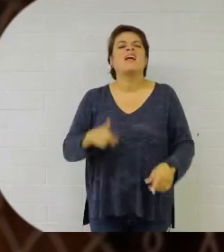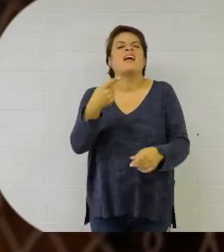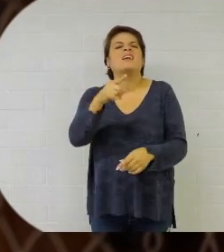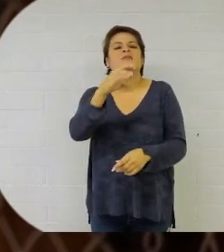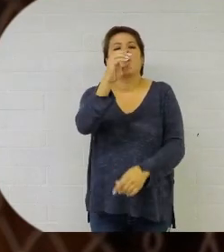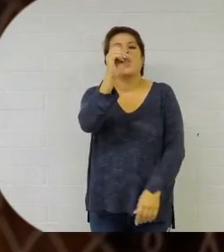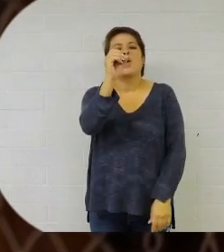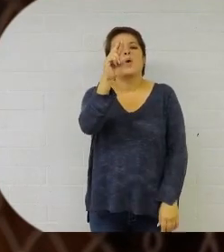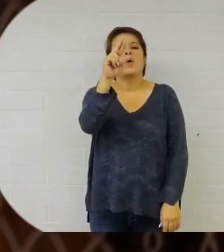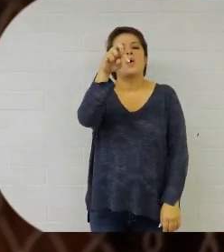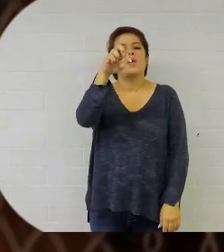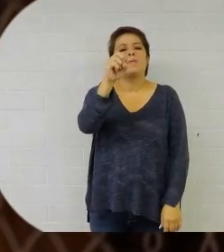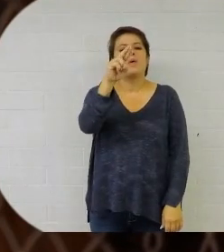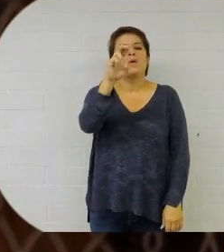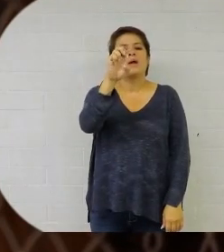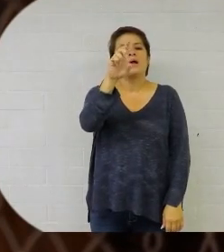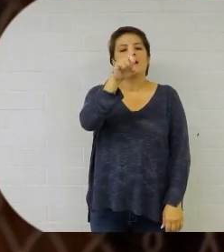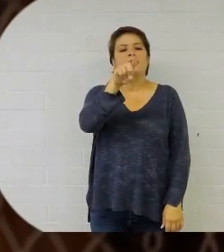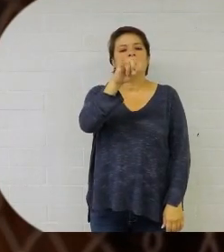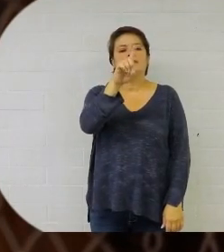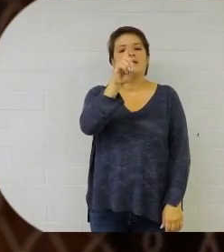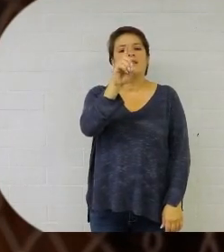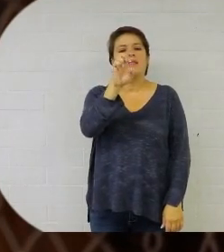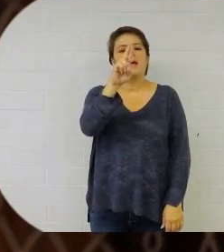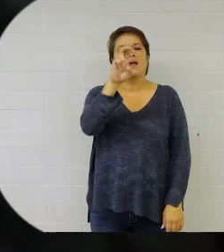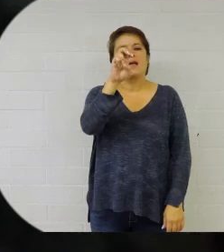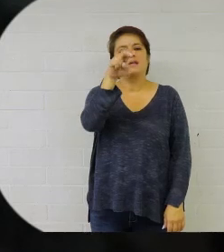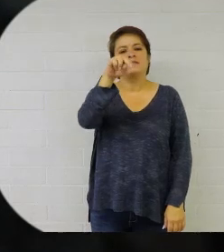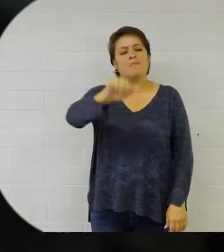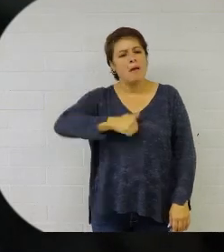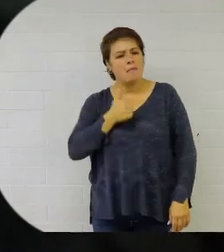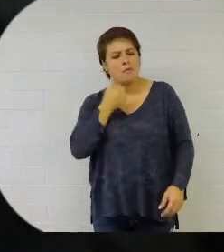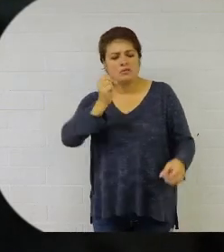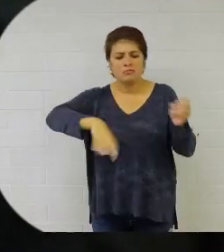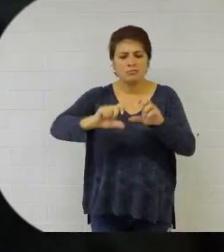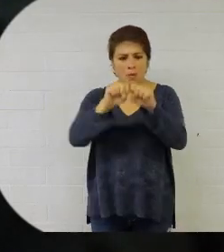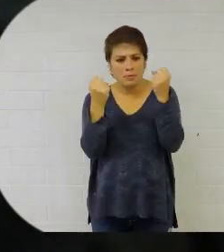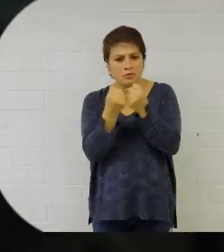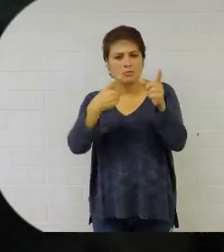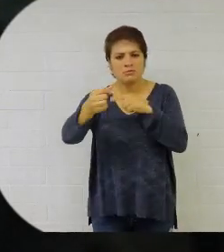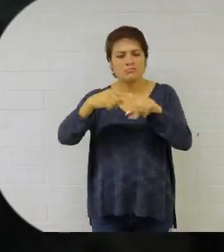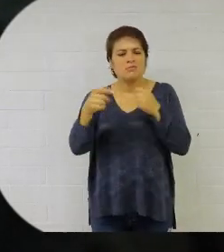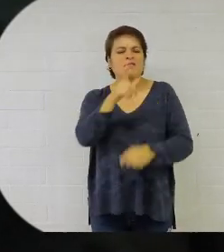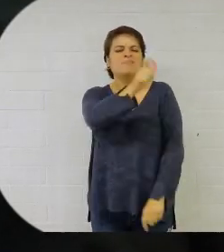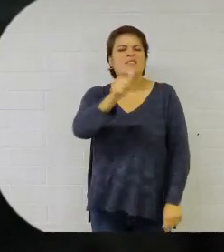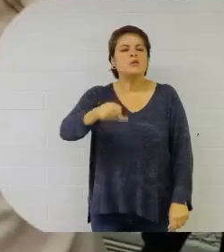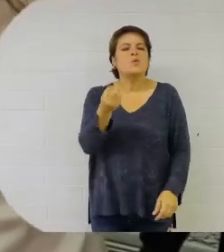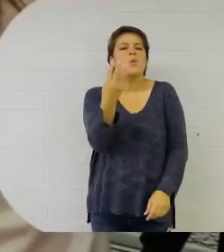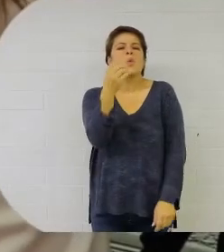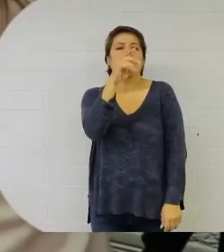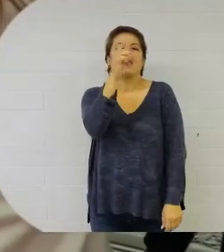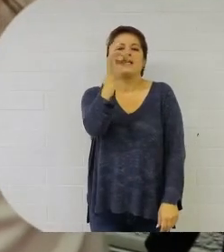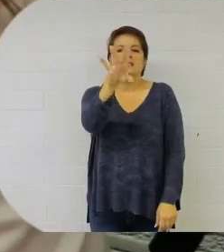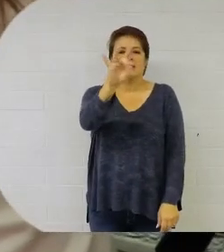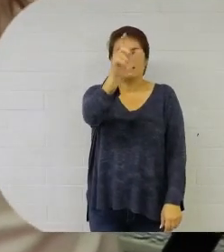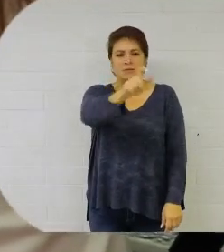momentos. Corporesi Herencia es la empresa prestadora del servicio público de aprovechables del municipio de La Estrella. Está conformada por